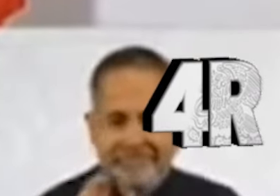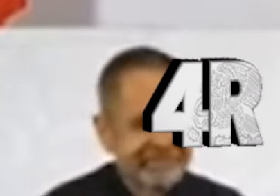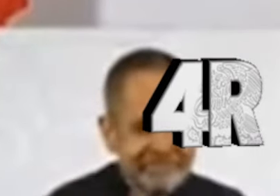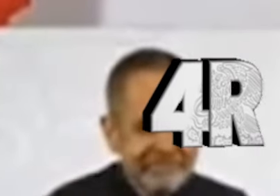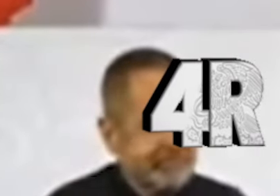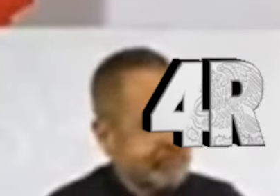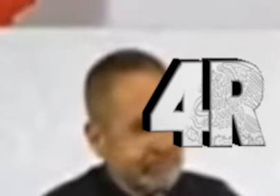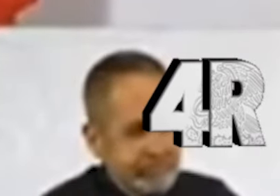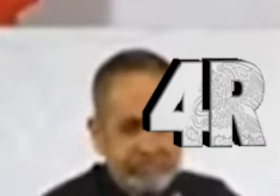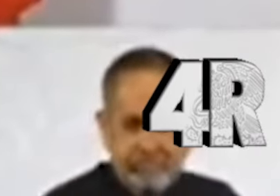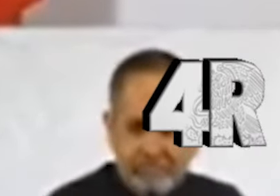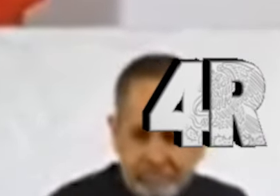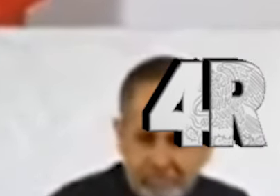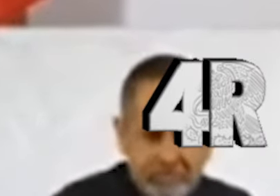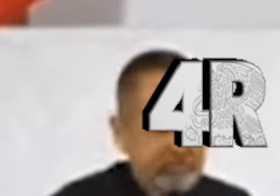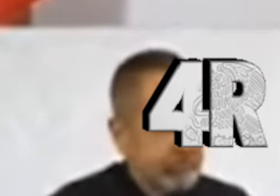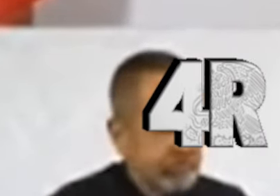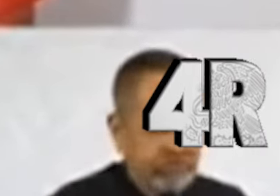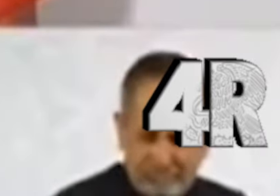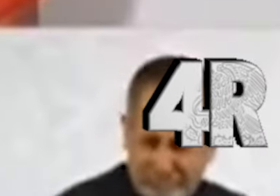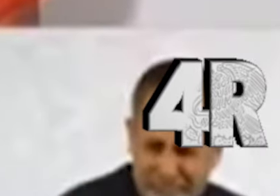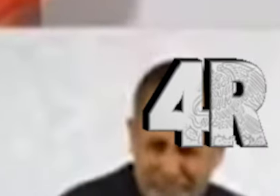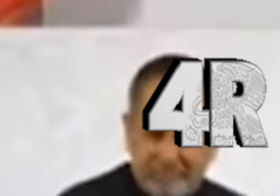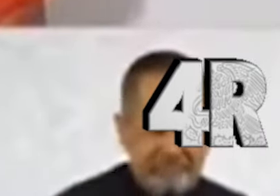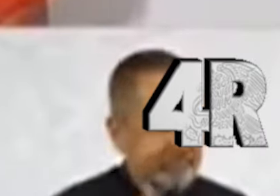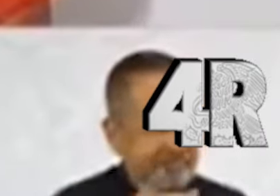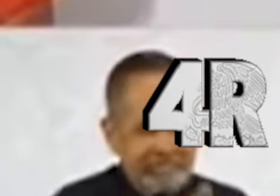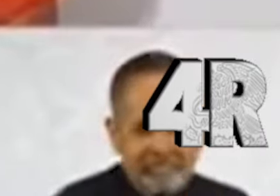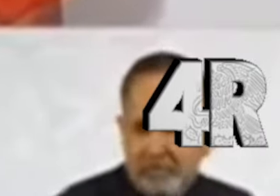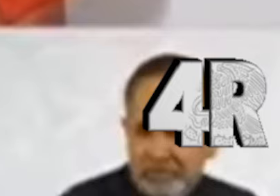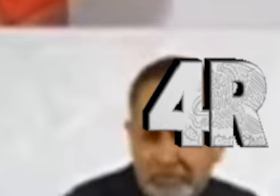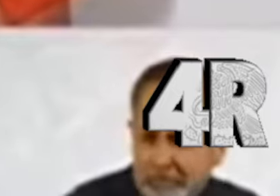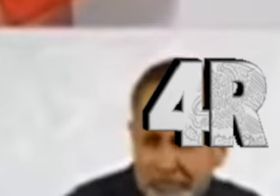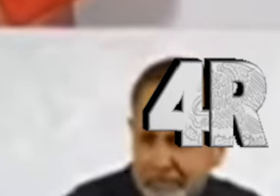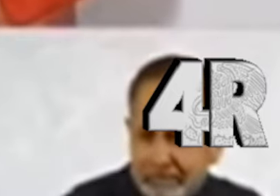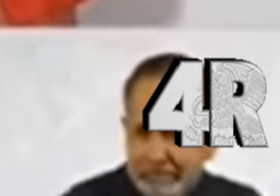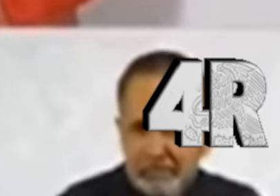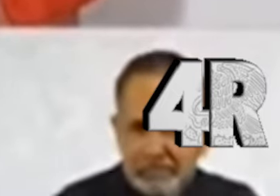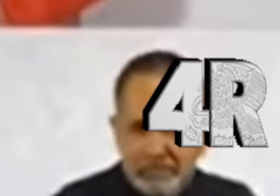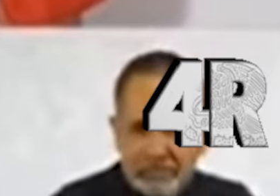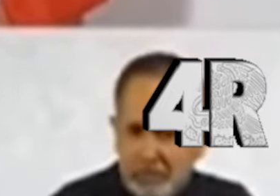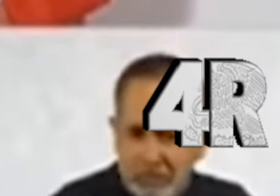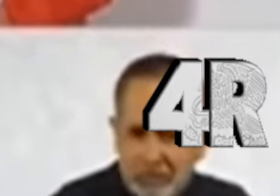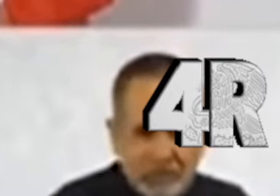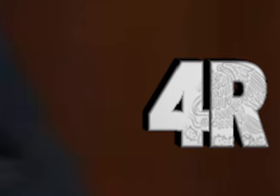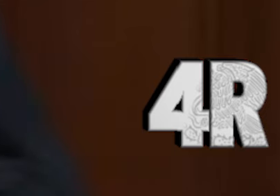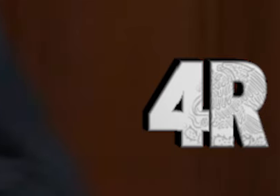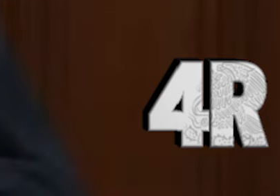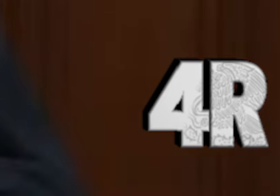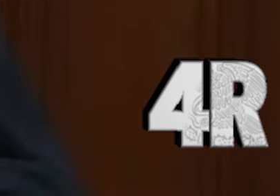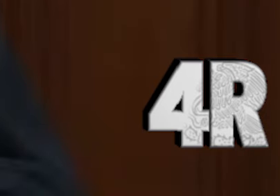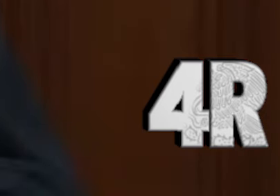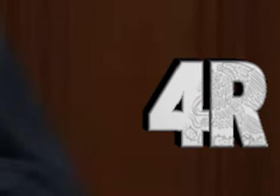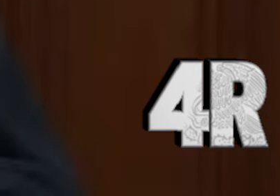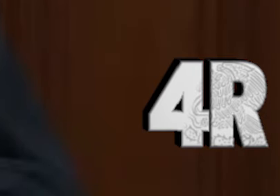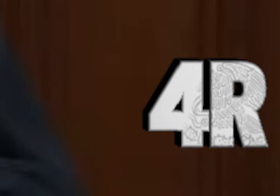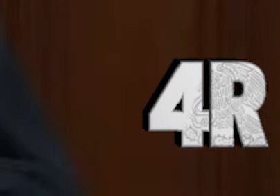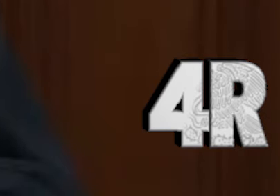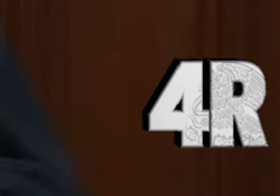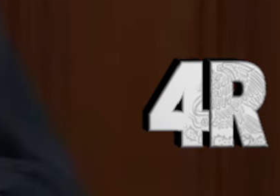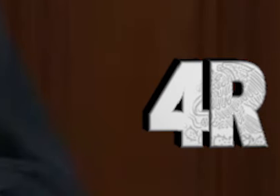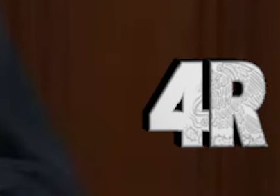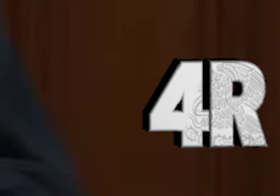amparos por parte de buffets de Claudio x González resoluciones por parte de jueces achichincles de Norma piña e inclusive